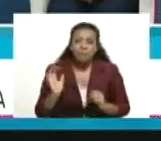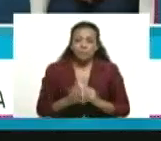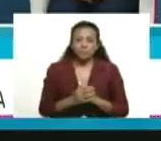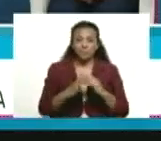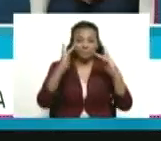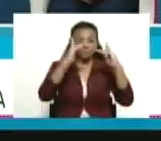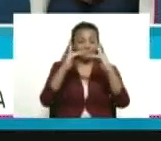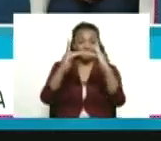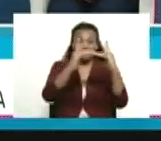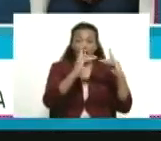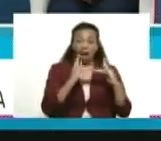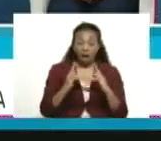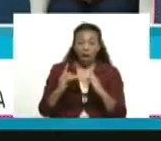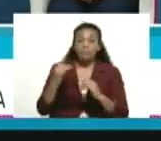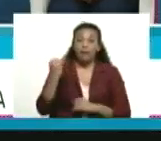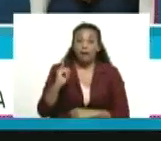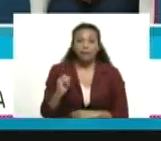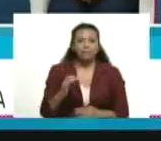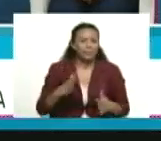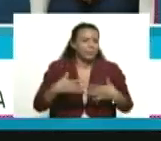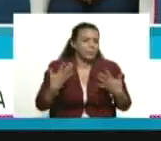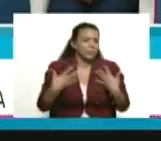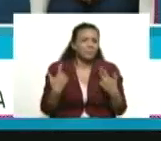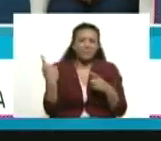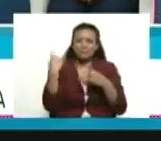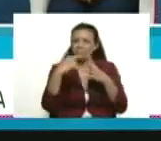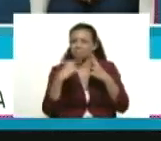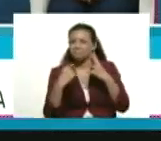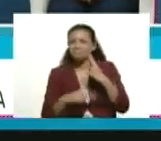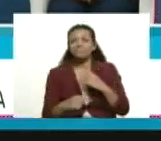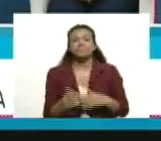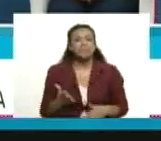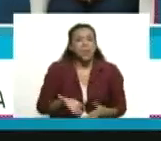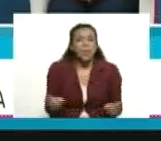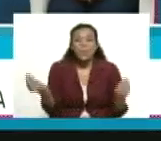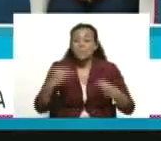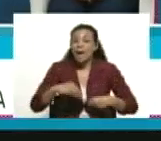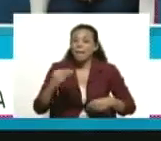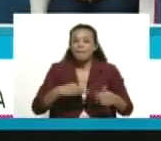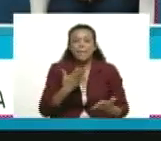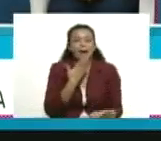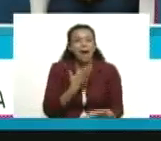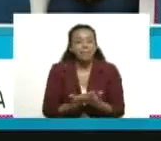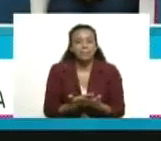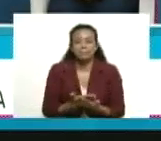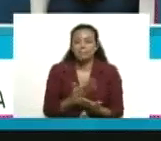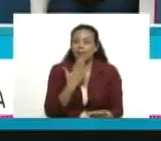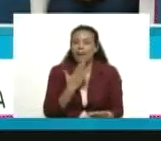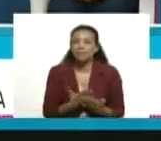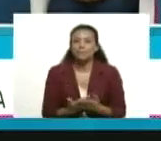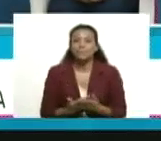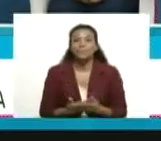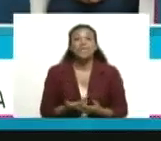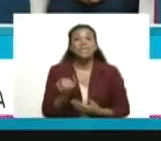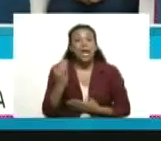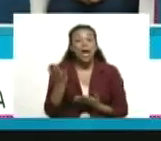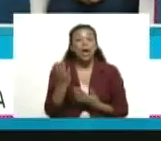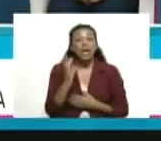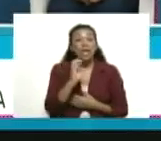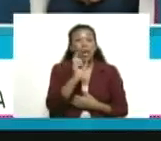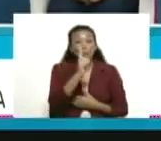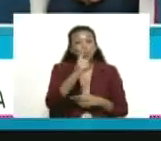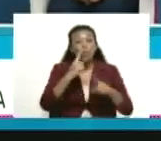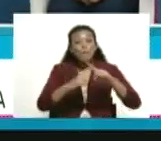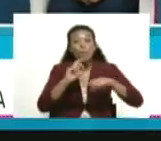Estamos contentos. ¿Qué más le puedo decir? De verdad que sí. Esfuerzo, muy agradecido, de verdad que sí. Bueno, y que haya servido el 1x10, ¿vale? Sí,